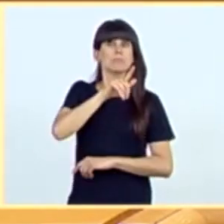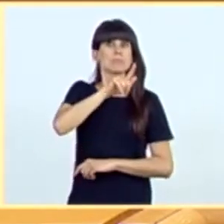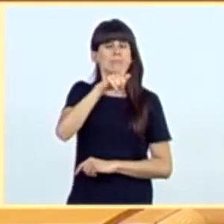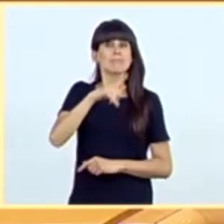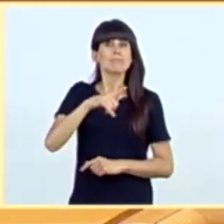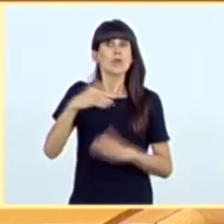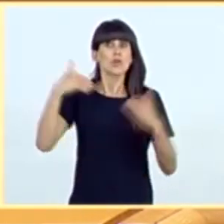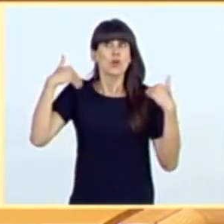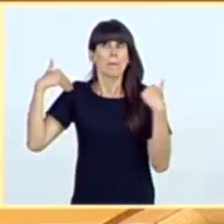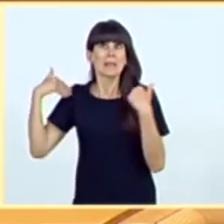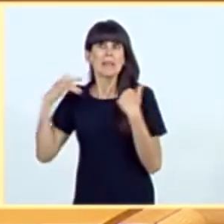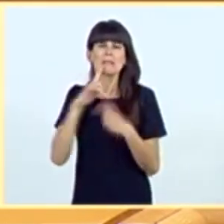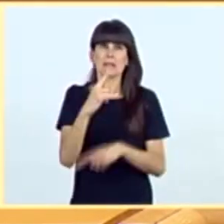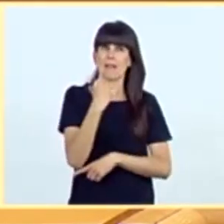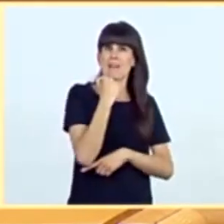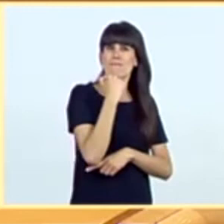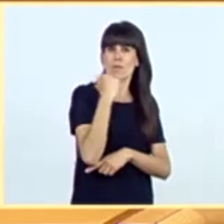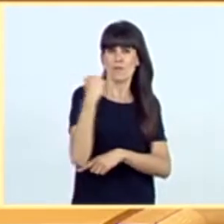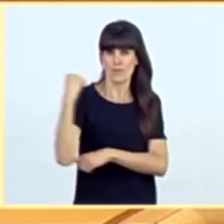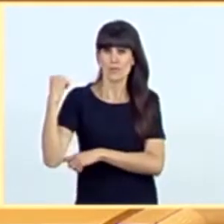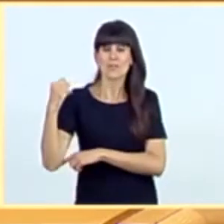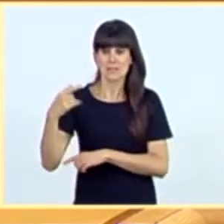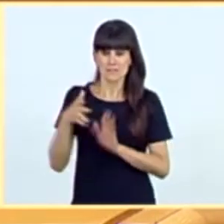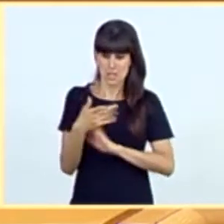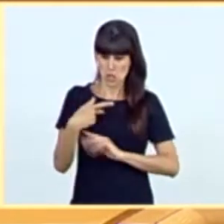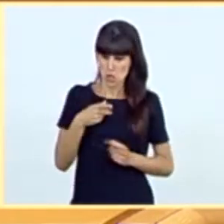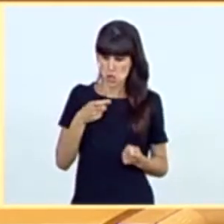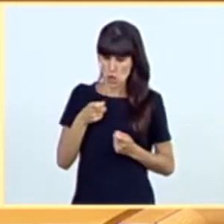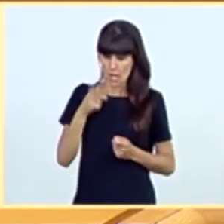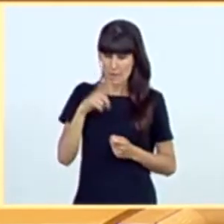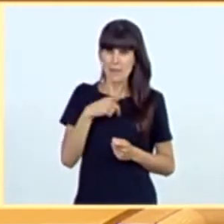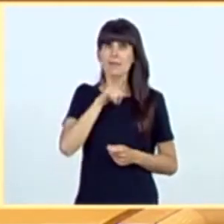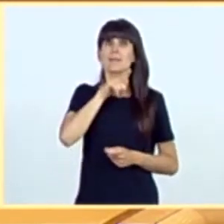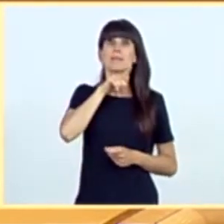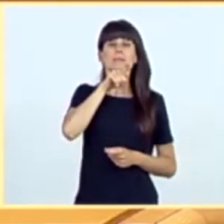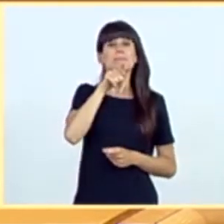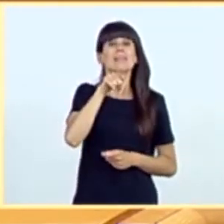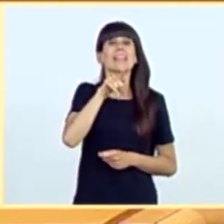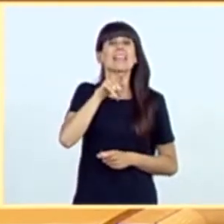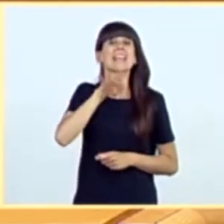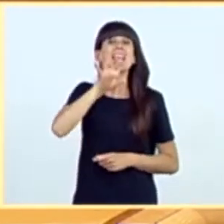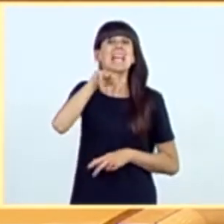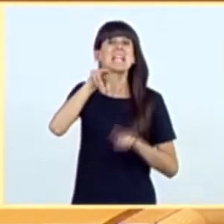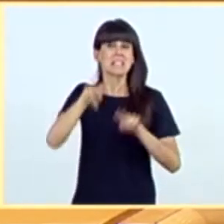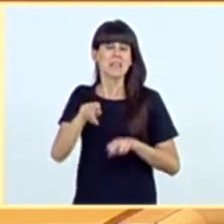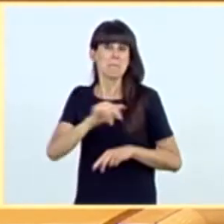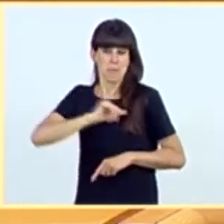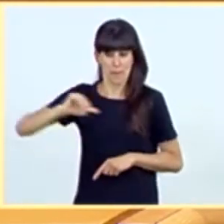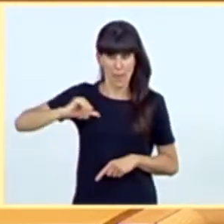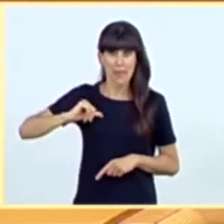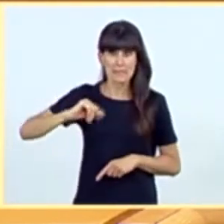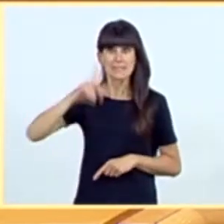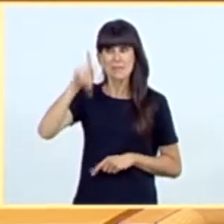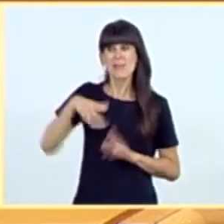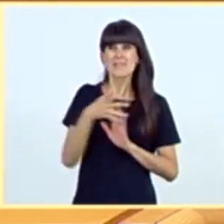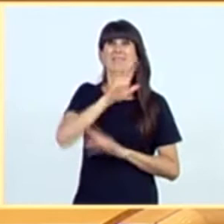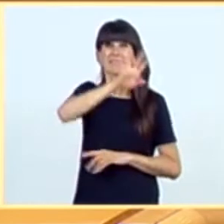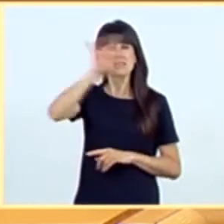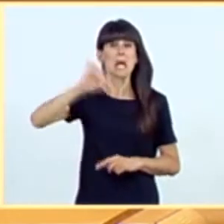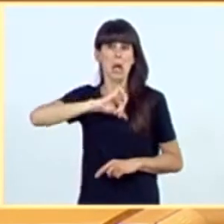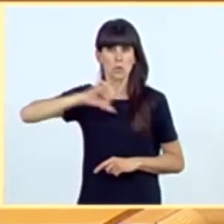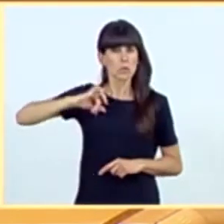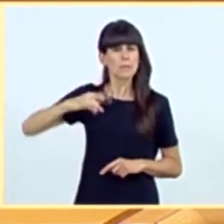comunidades autónomas, poniendo también bajo su control las residencias privadas. Ordenó a las comunidades autónomas que dieran la